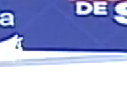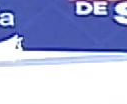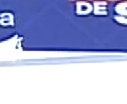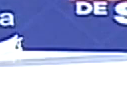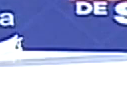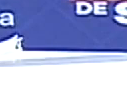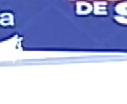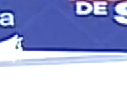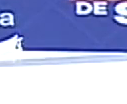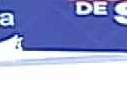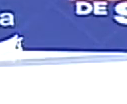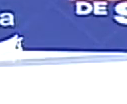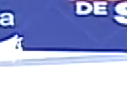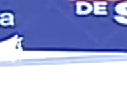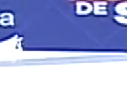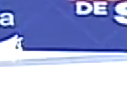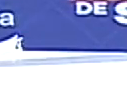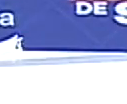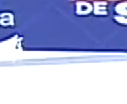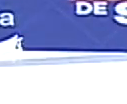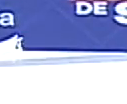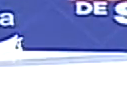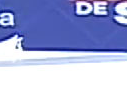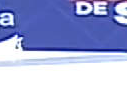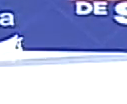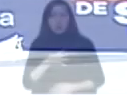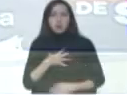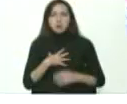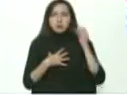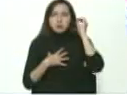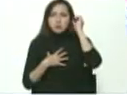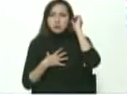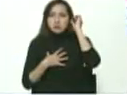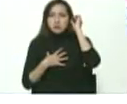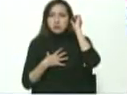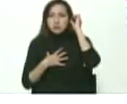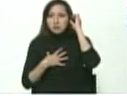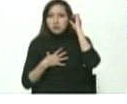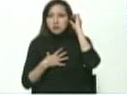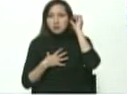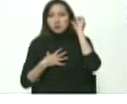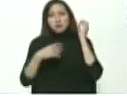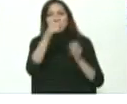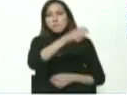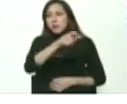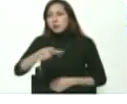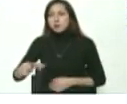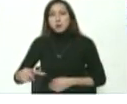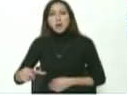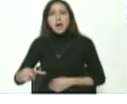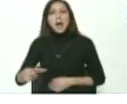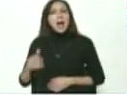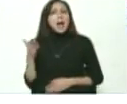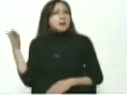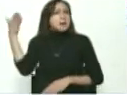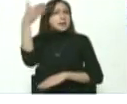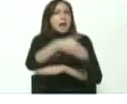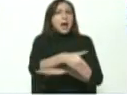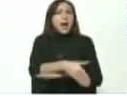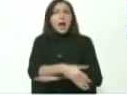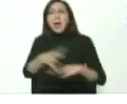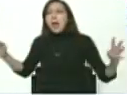No puedes caer en un extremo de que la gente no salga, ni puedes caer un extremo de que todo el mundo salga a lo